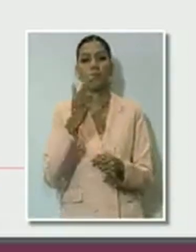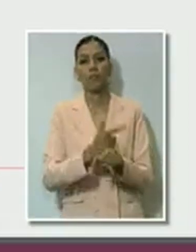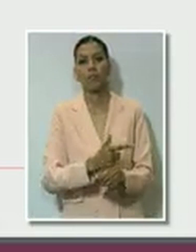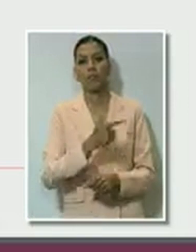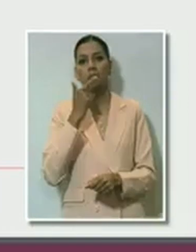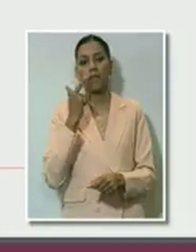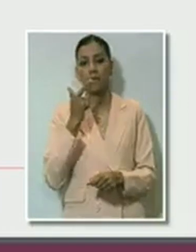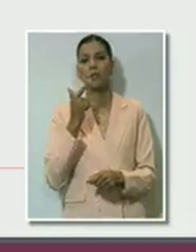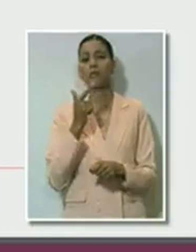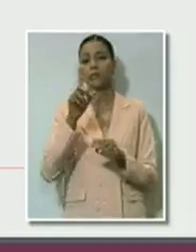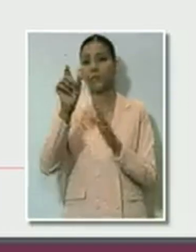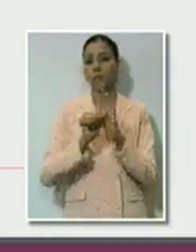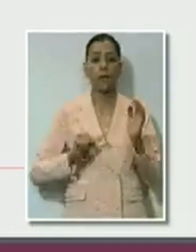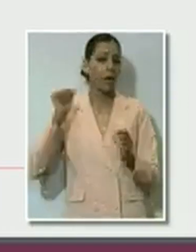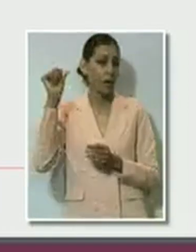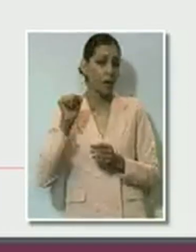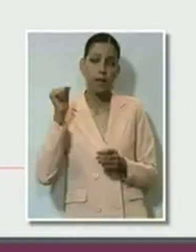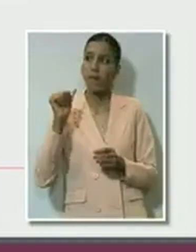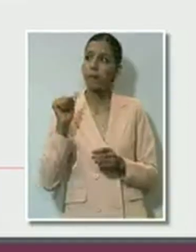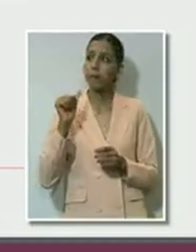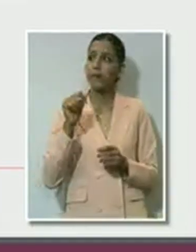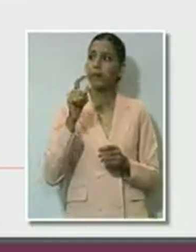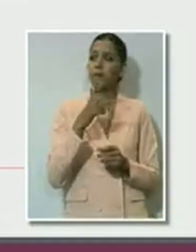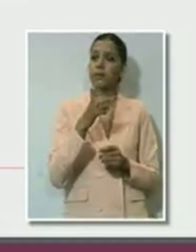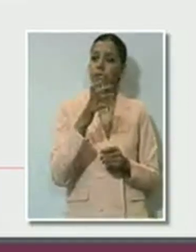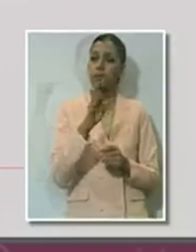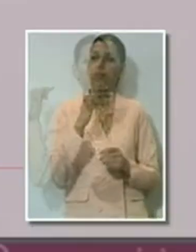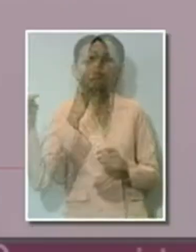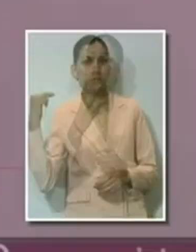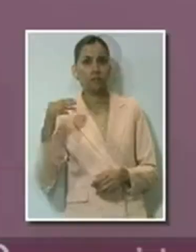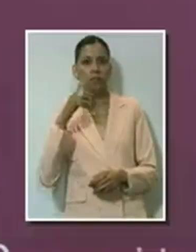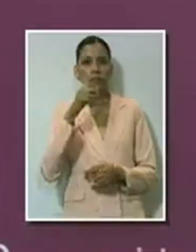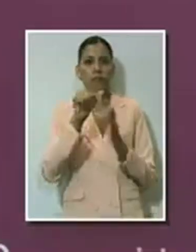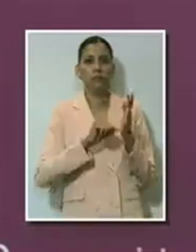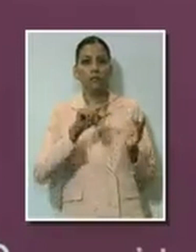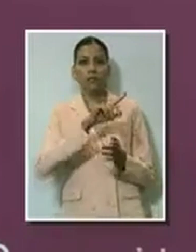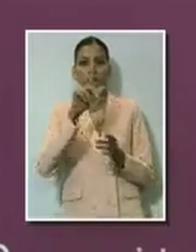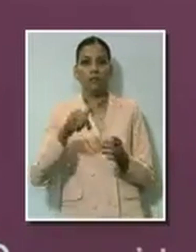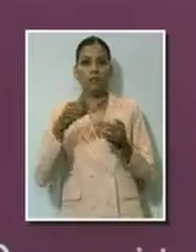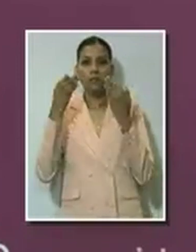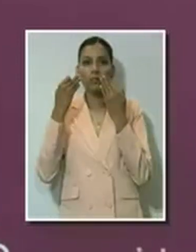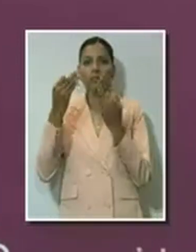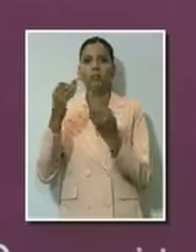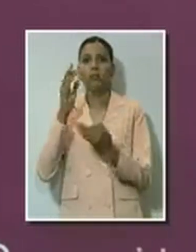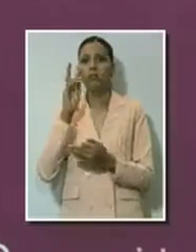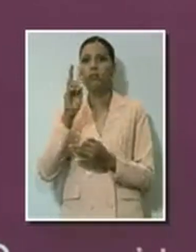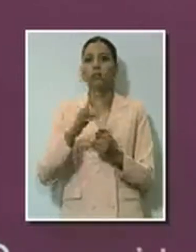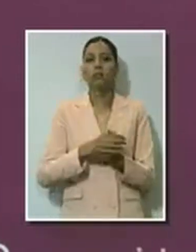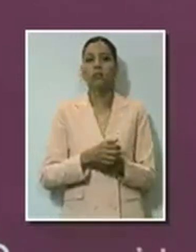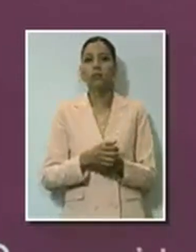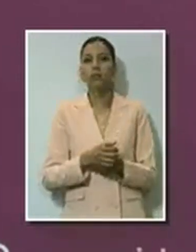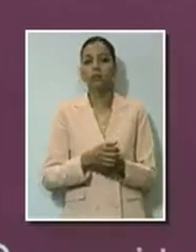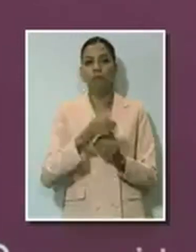abril y al corte de mayo, un total de 262, lo que se traduce en una diferencia del 10%. En Urbis TV